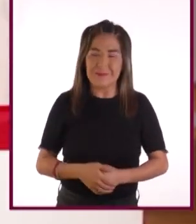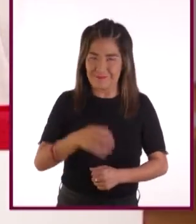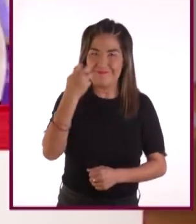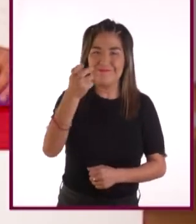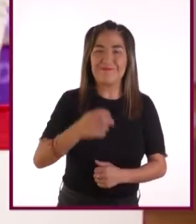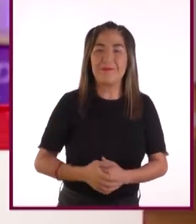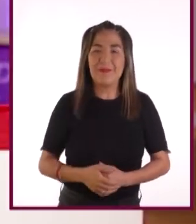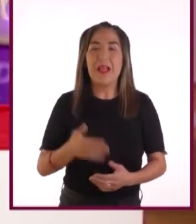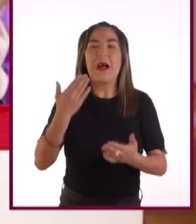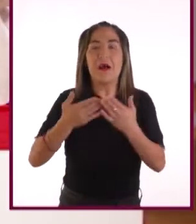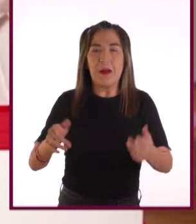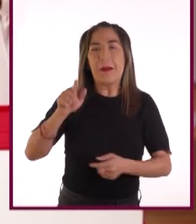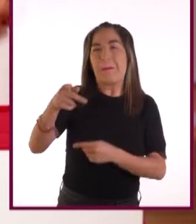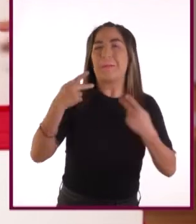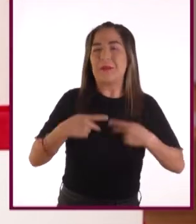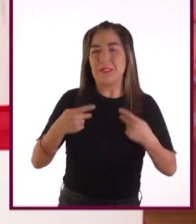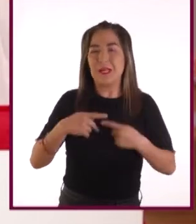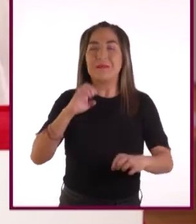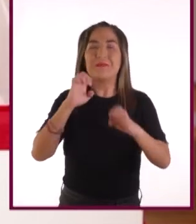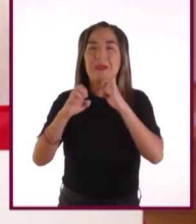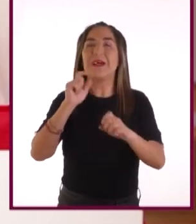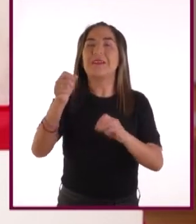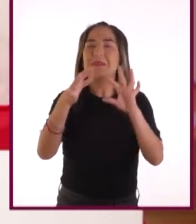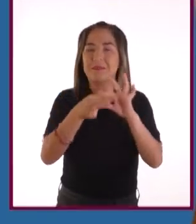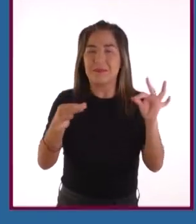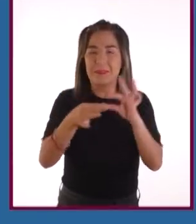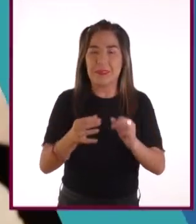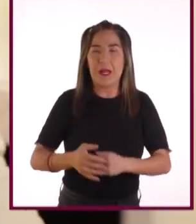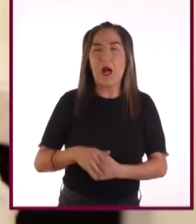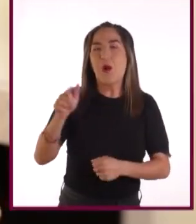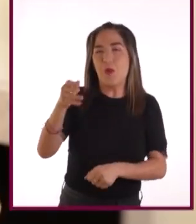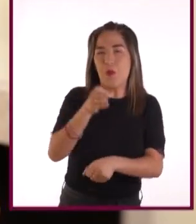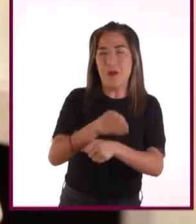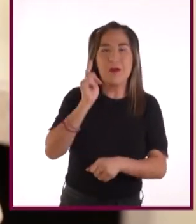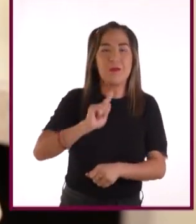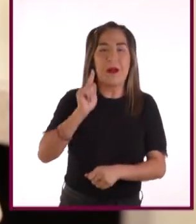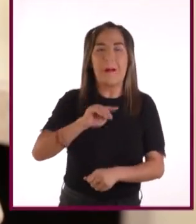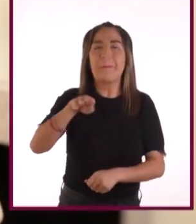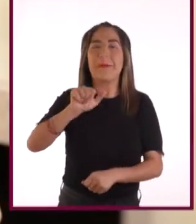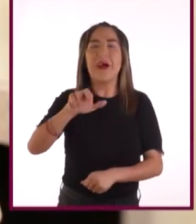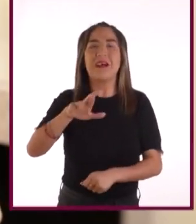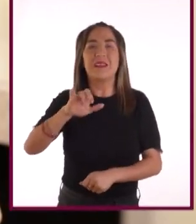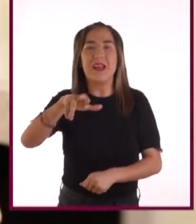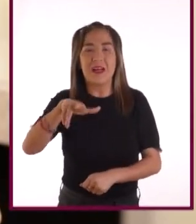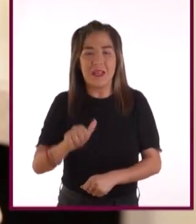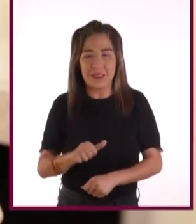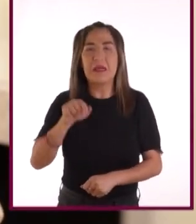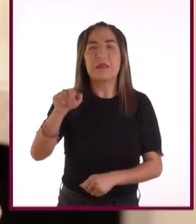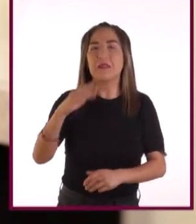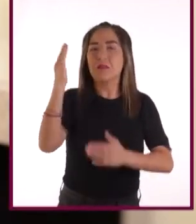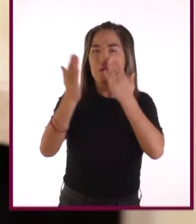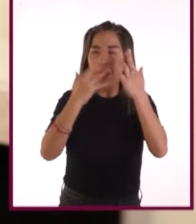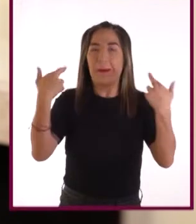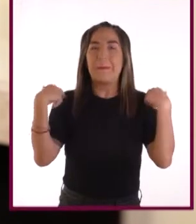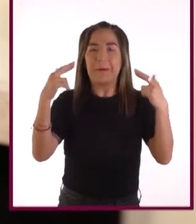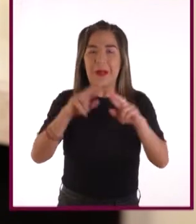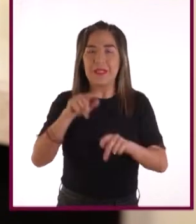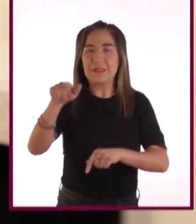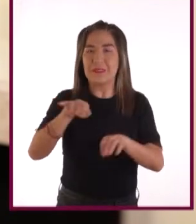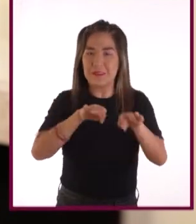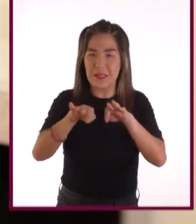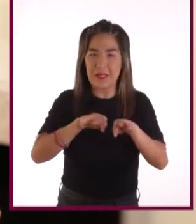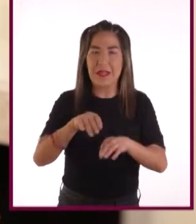Elemental, compañera. Ahora vamos con nuestro invitado a ver qué más nos dice. Estamos con Mariana Soledad Centeno Sierra, quien es maestra en Ciencias